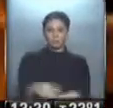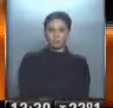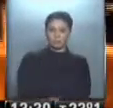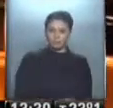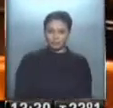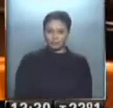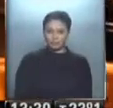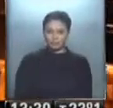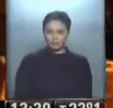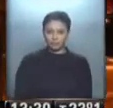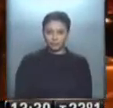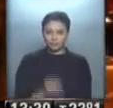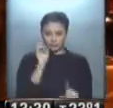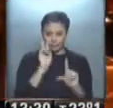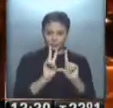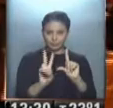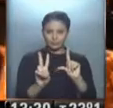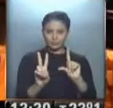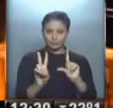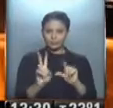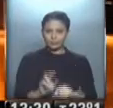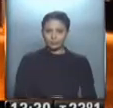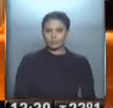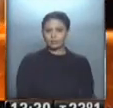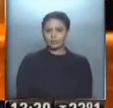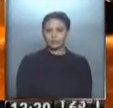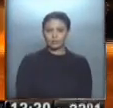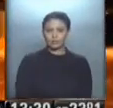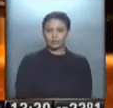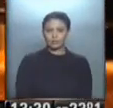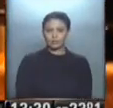¡Carajo, te cargué! ¡Que aprenda que a Camacho no le roba a nadie! ¡A ver qué hacen los trabajadores de los afanas!